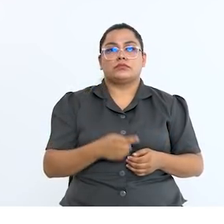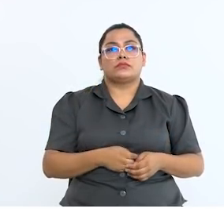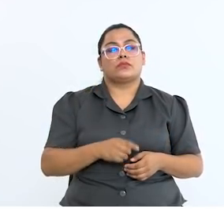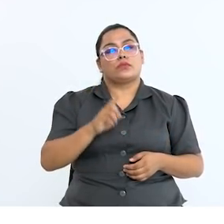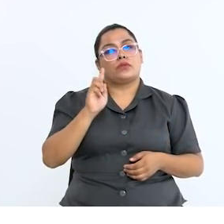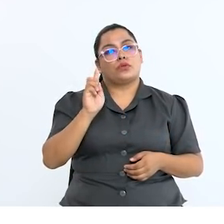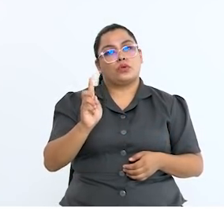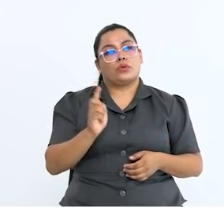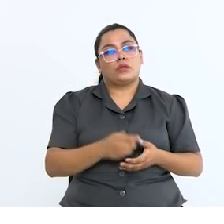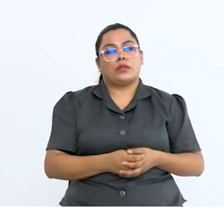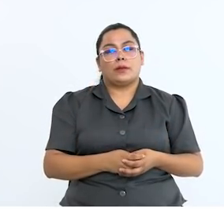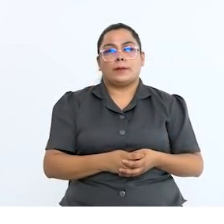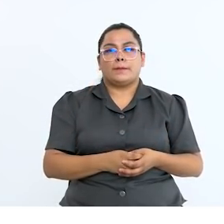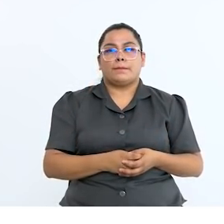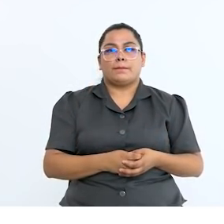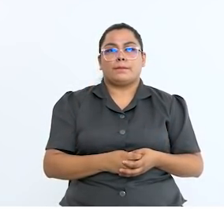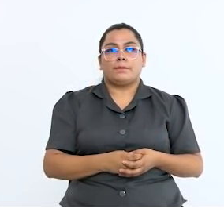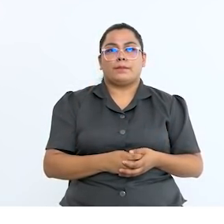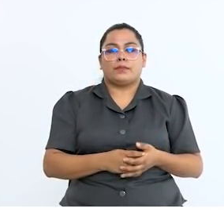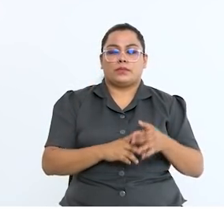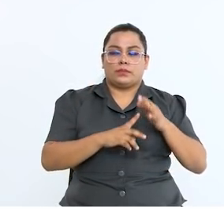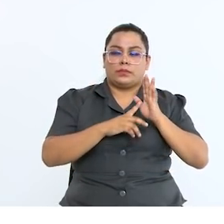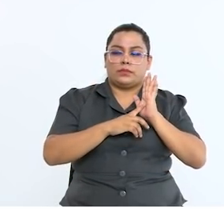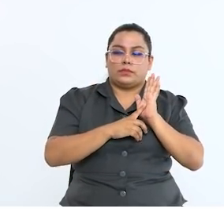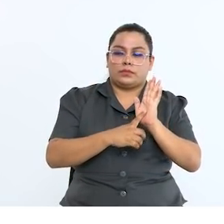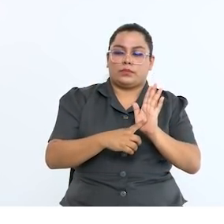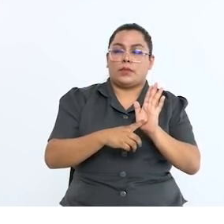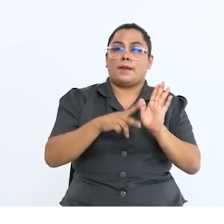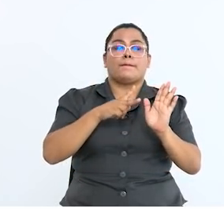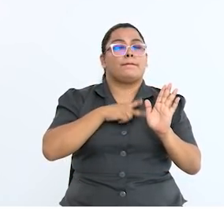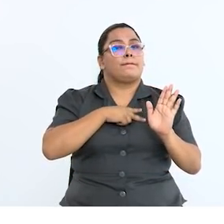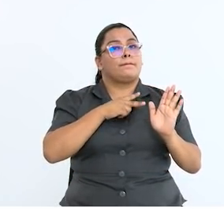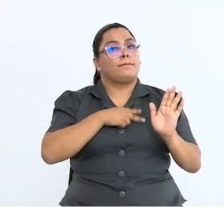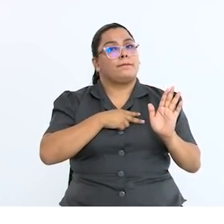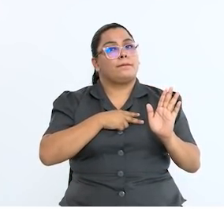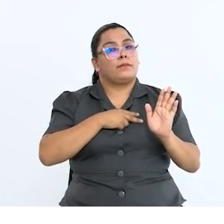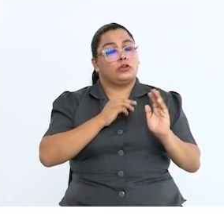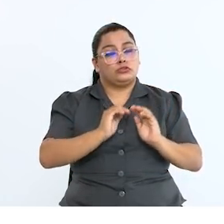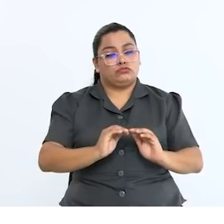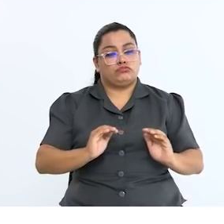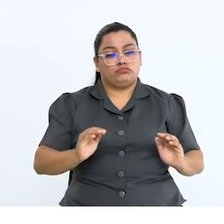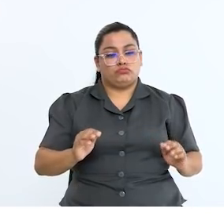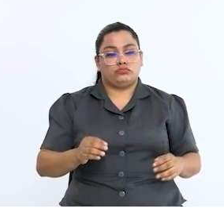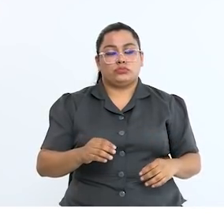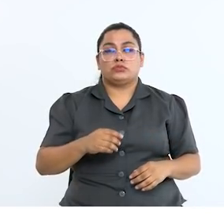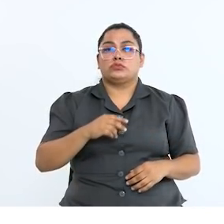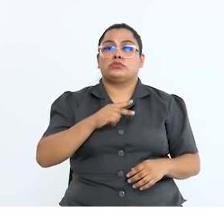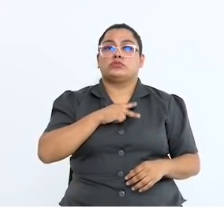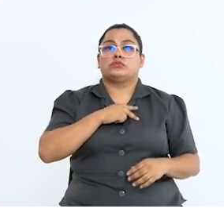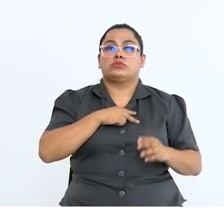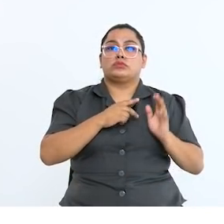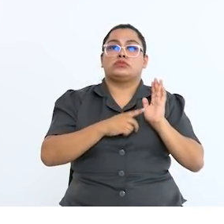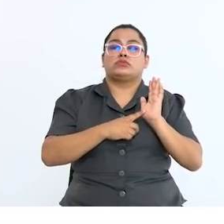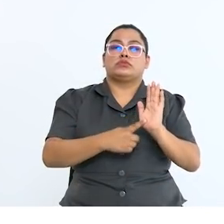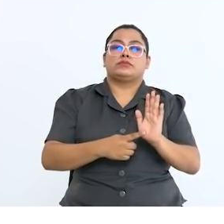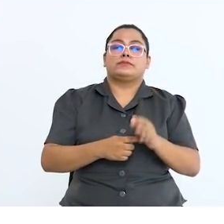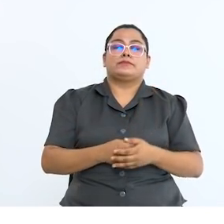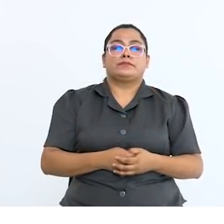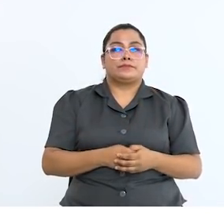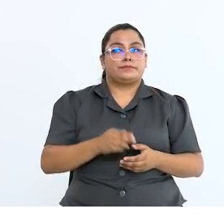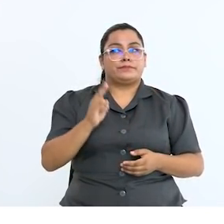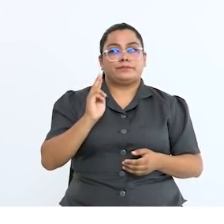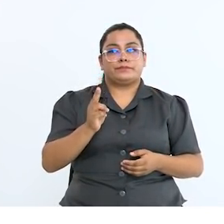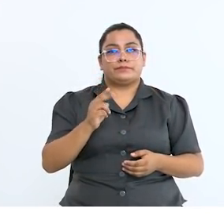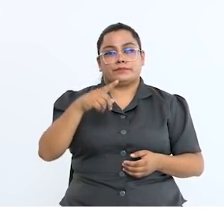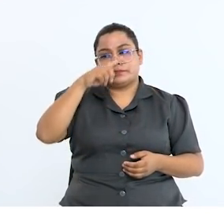tenemos, en la unidad 1 se trabajará la presentación de sí mismo, es decir, el niño hará una presentación con sus nombres y sus